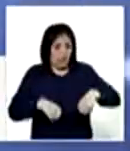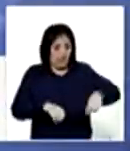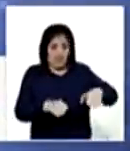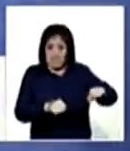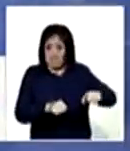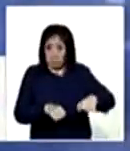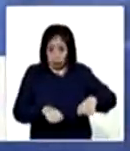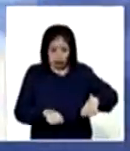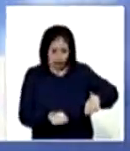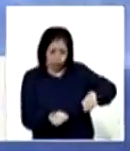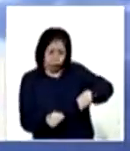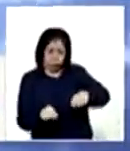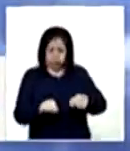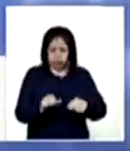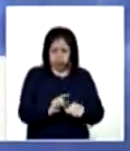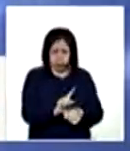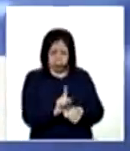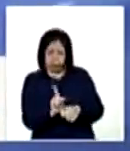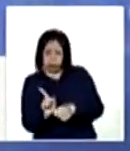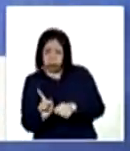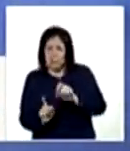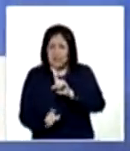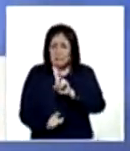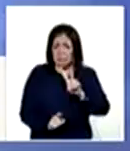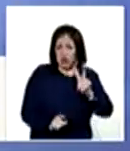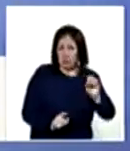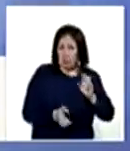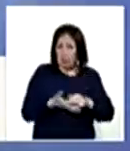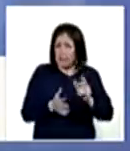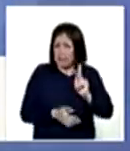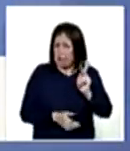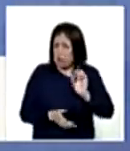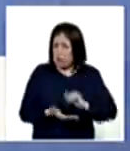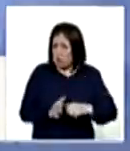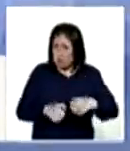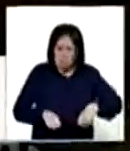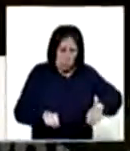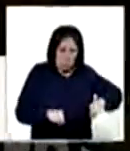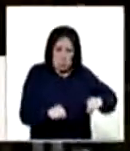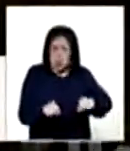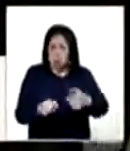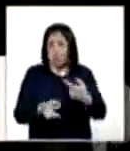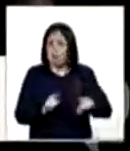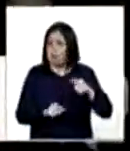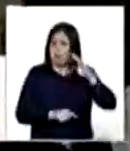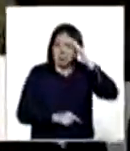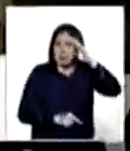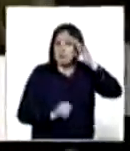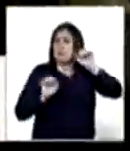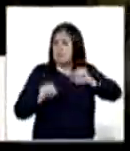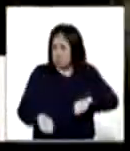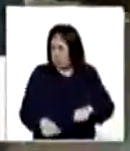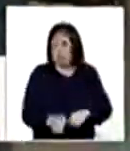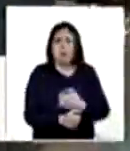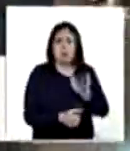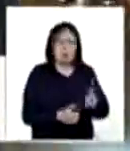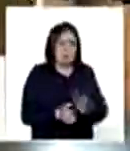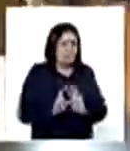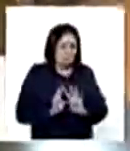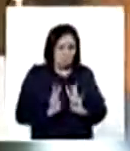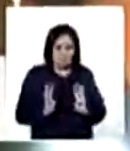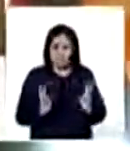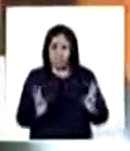de 120 kilómetros, avanzaba por la avenida Arequipa, pero las agentes de la policía inician de inmediato el plan